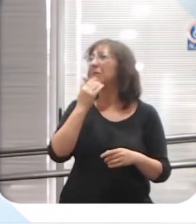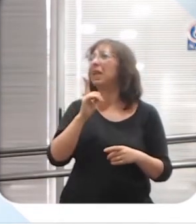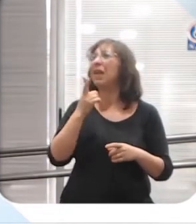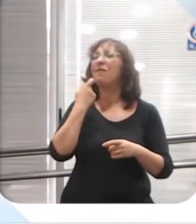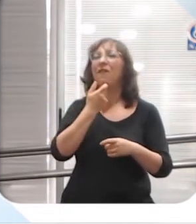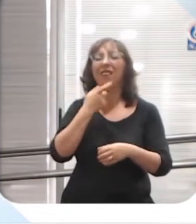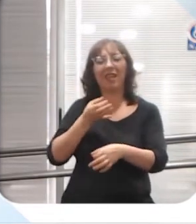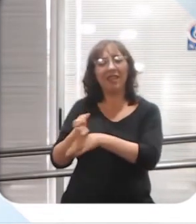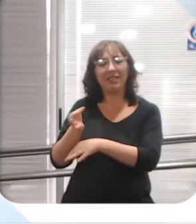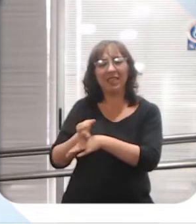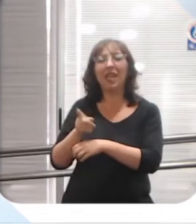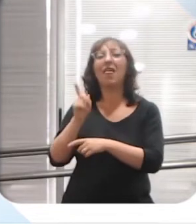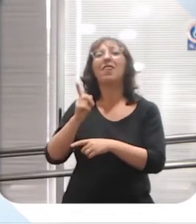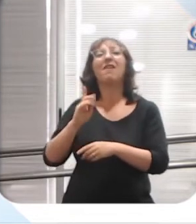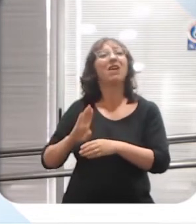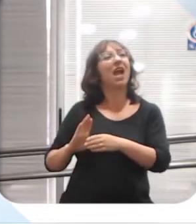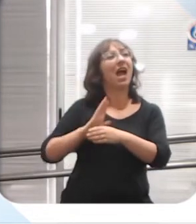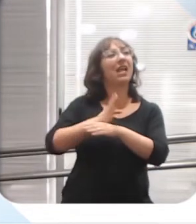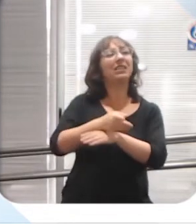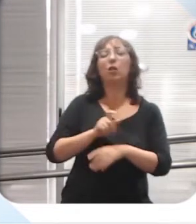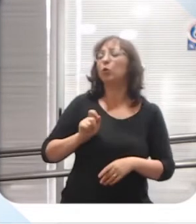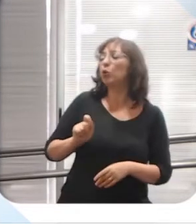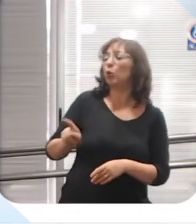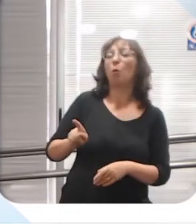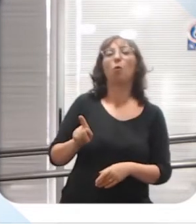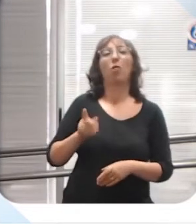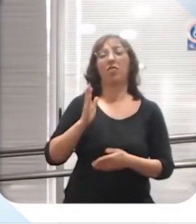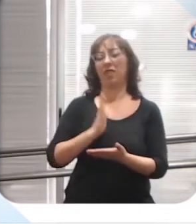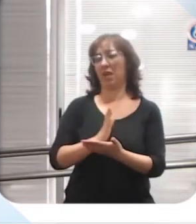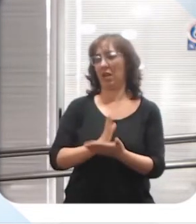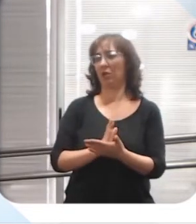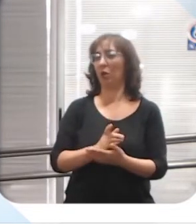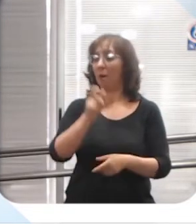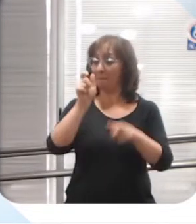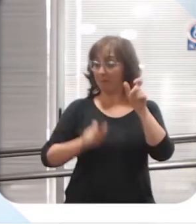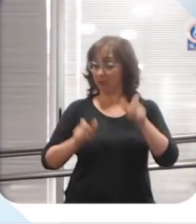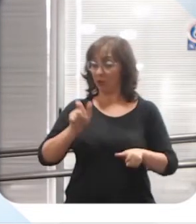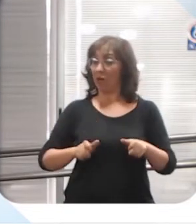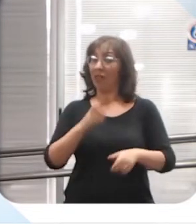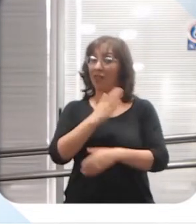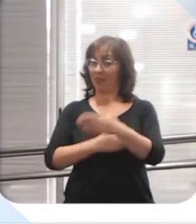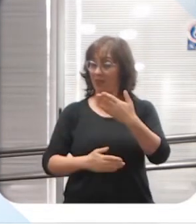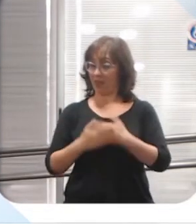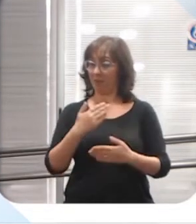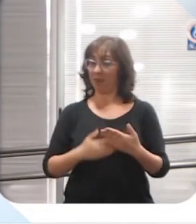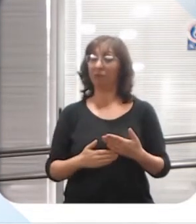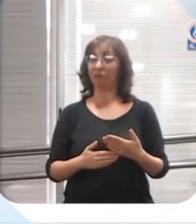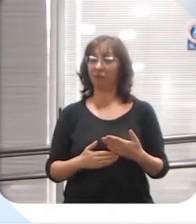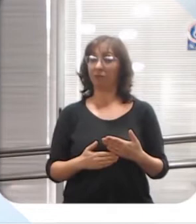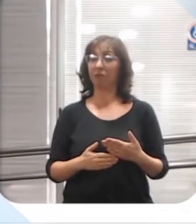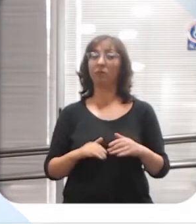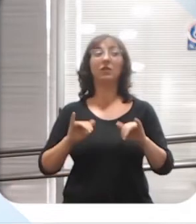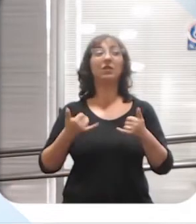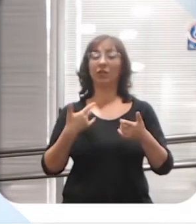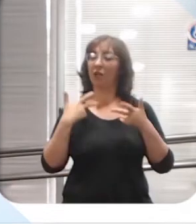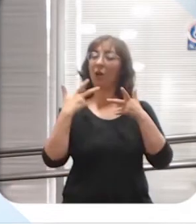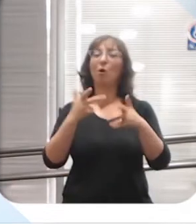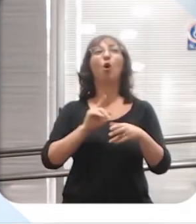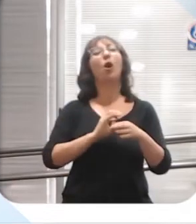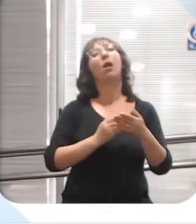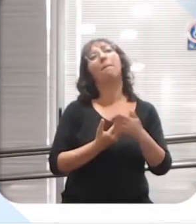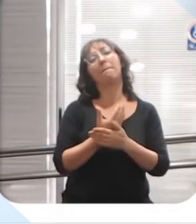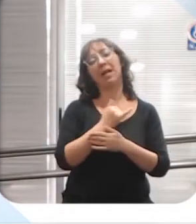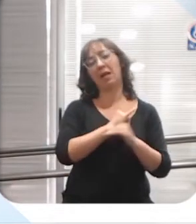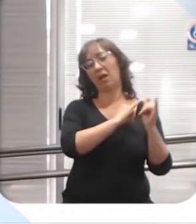acceder a la defensa de sus propios derechos. En las personas con discapacidad se da, ya se habló de esto toda la mañana